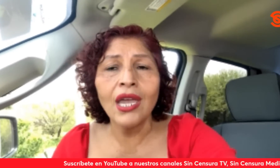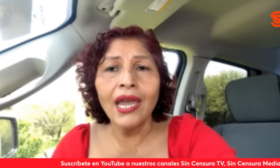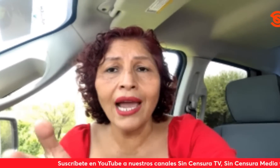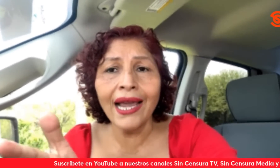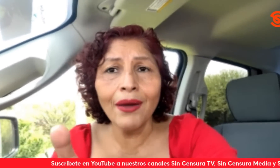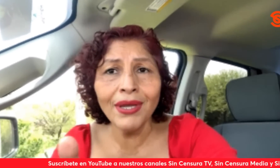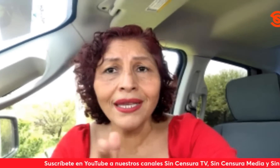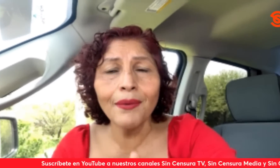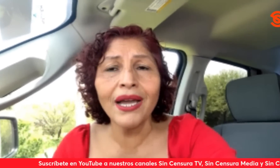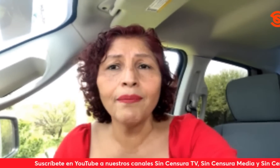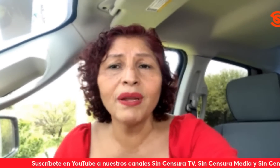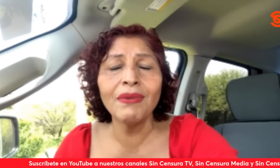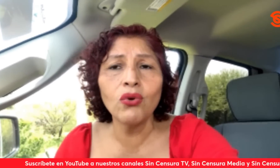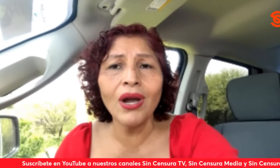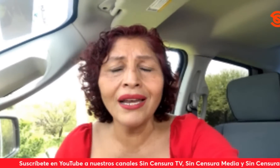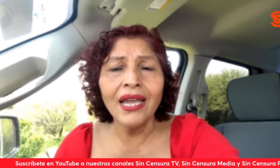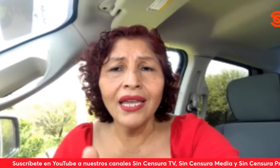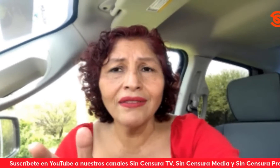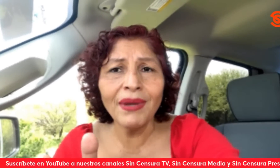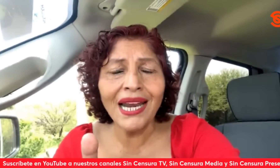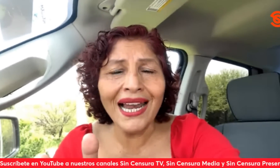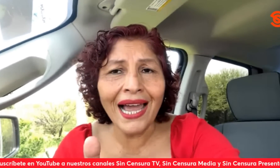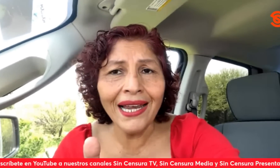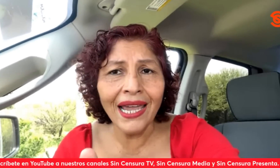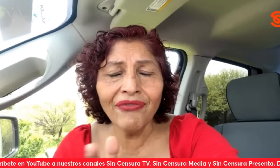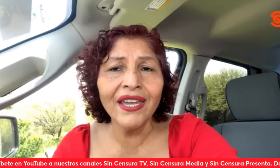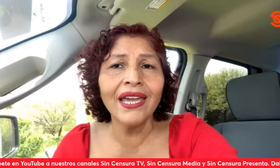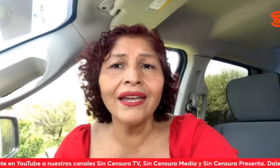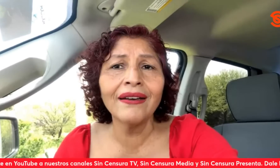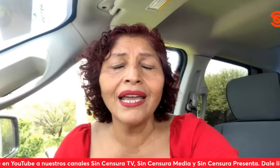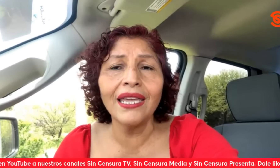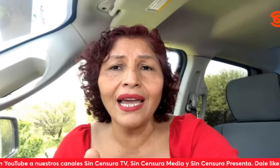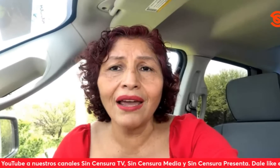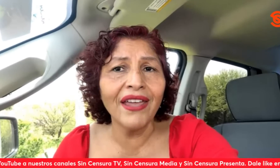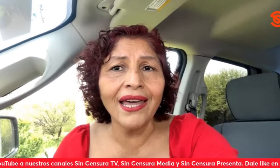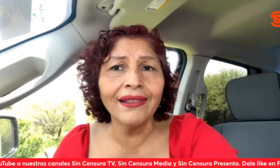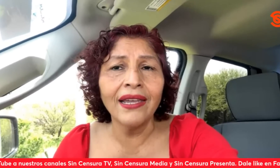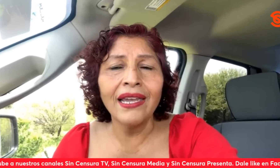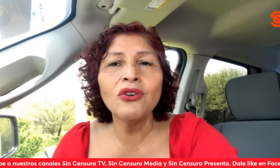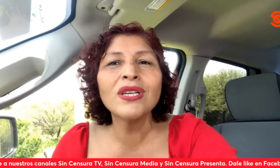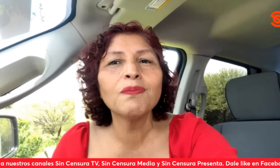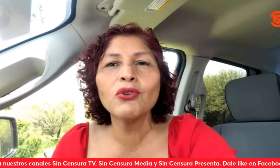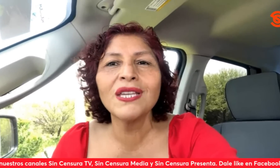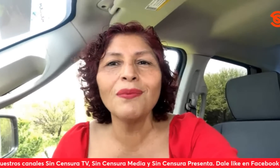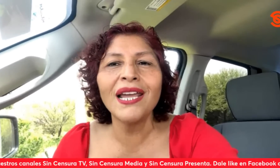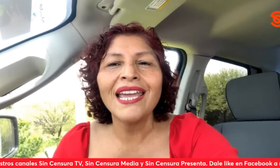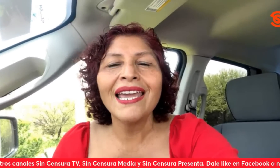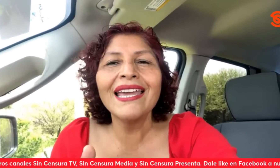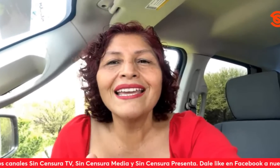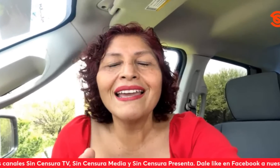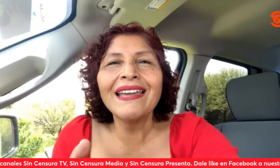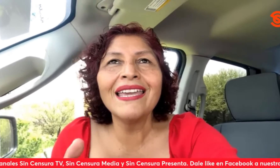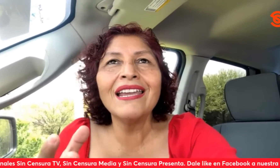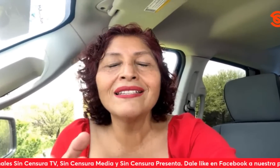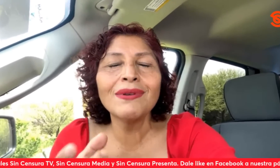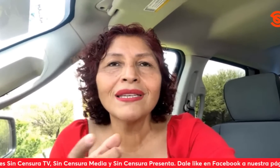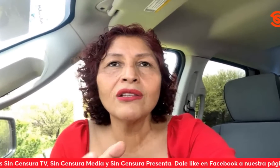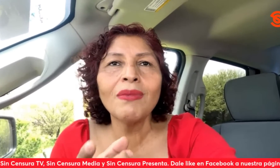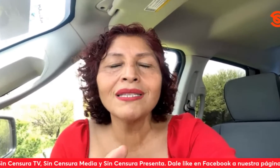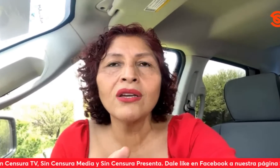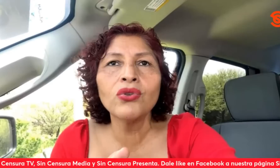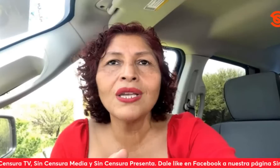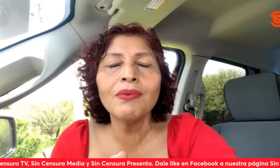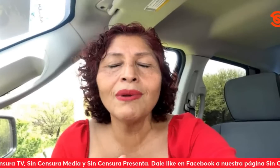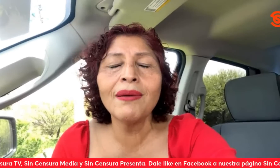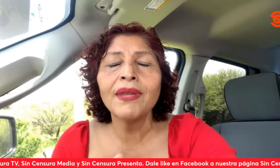ellos. A Cabeza de Vaca en primer lugar y también a la FGR y a la FEADLE. No es posible. Y ¿sabes qué es lo